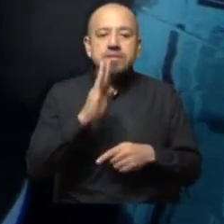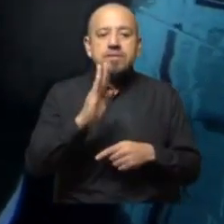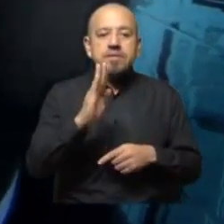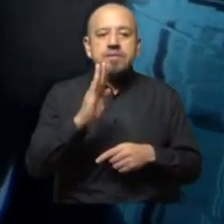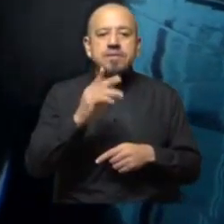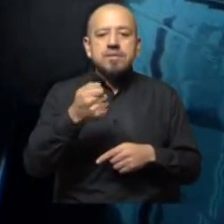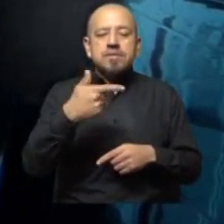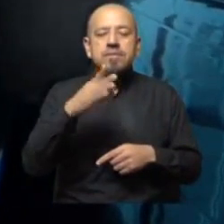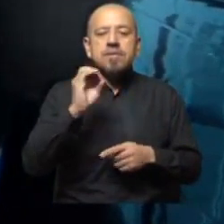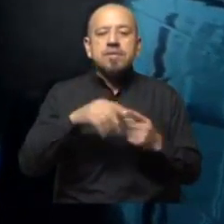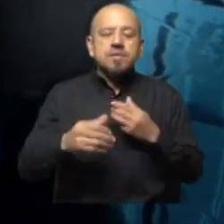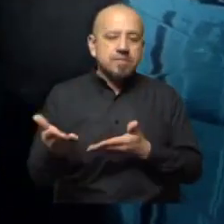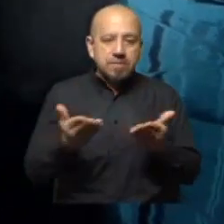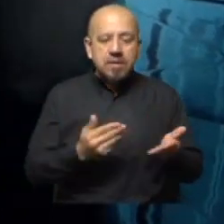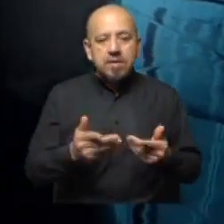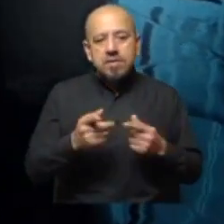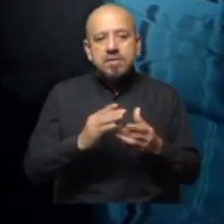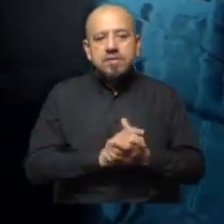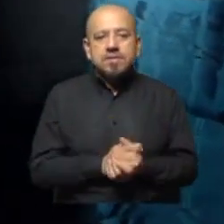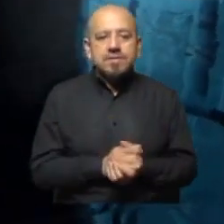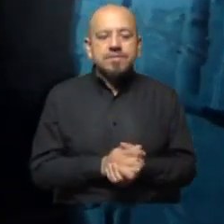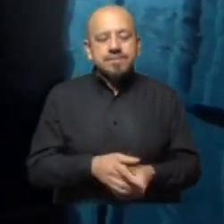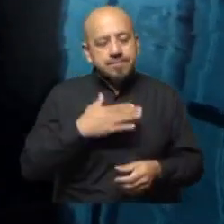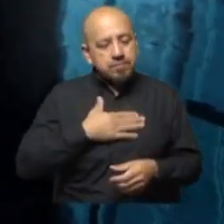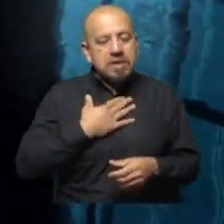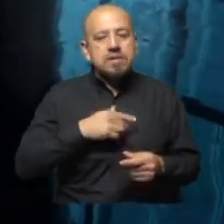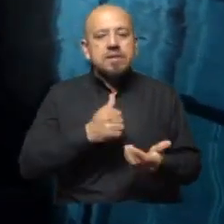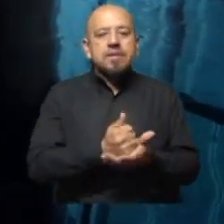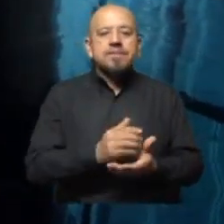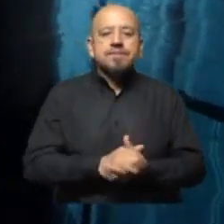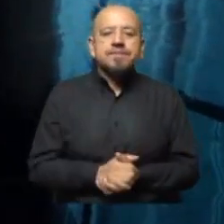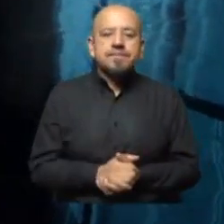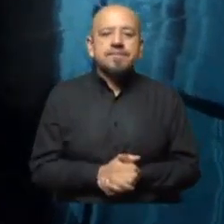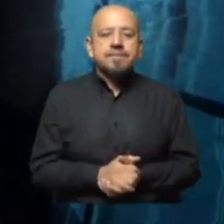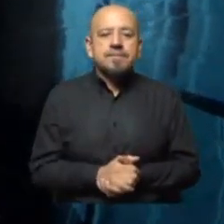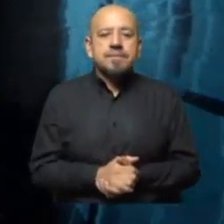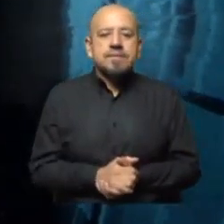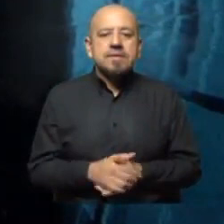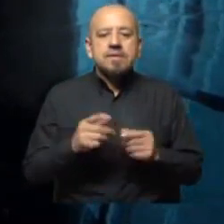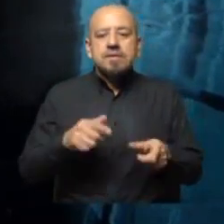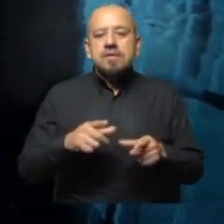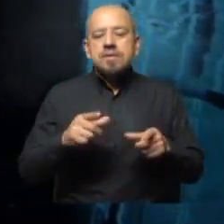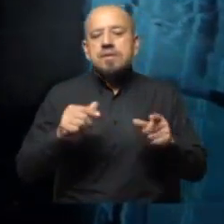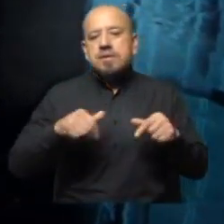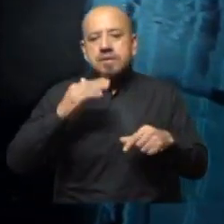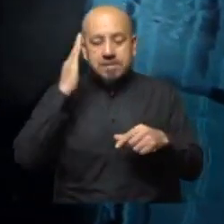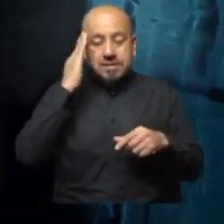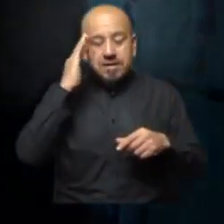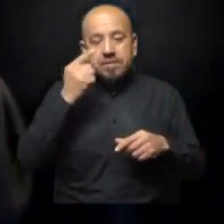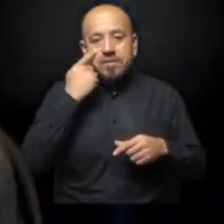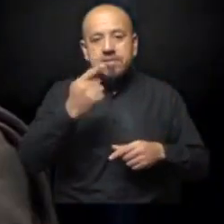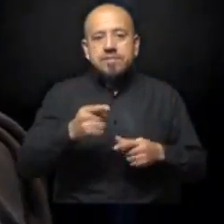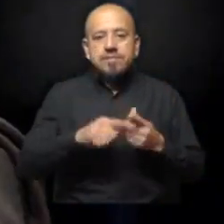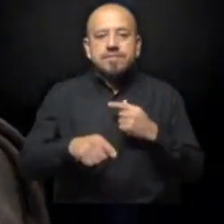bueno bienvenido muchas gracias por placer hacia estar acá pablo bueno en esta pantalla te conoce todo el mundo por su